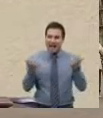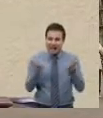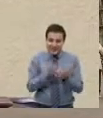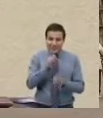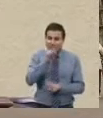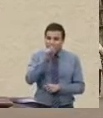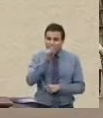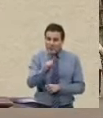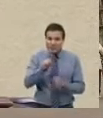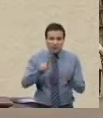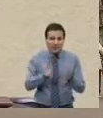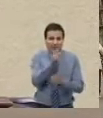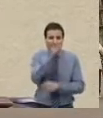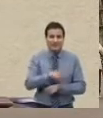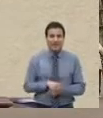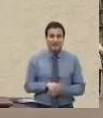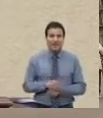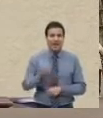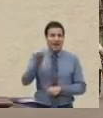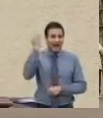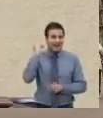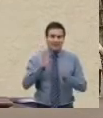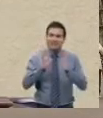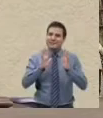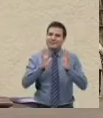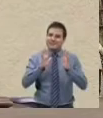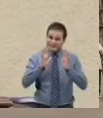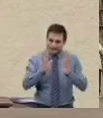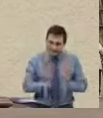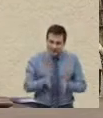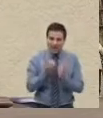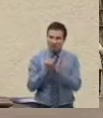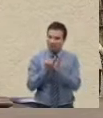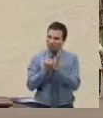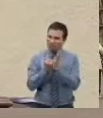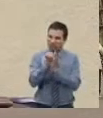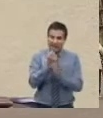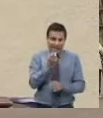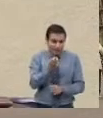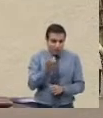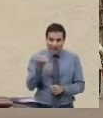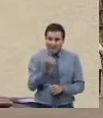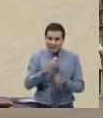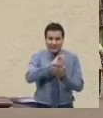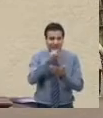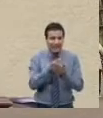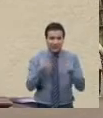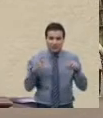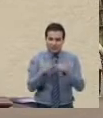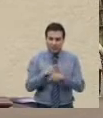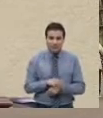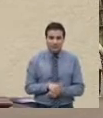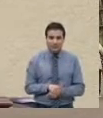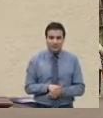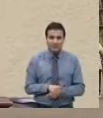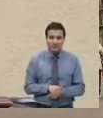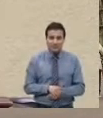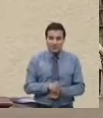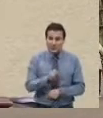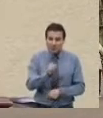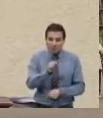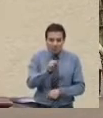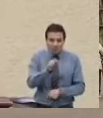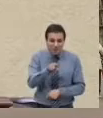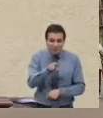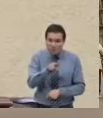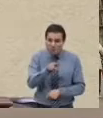ya fue determinada como ilegal, con similitudes que no se necesita de una gran